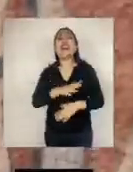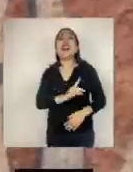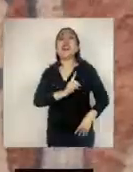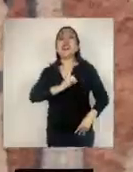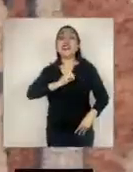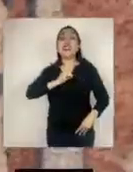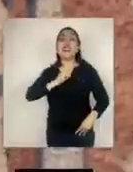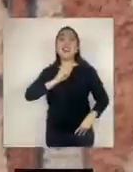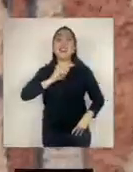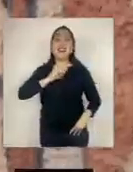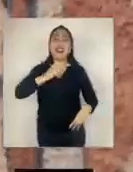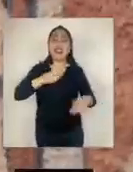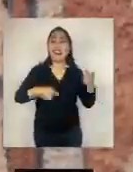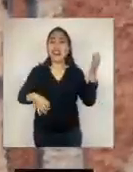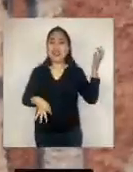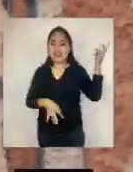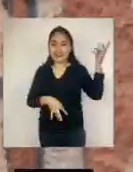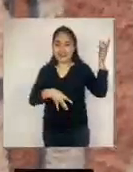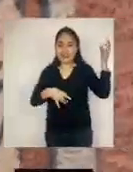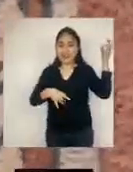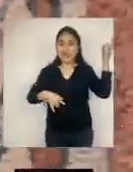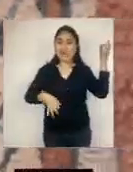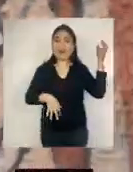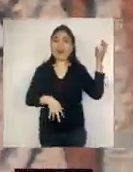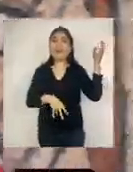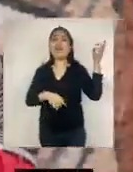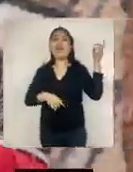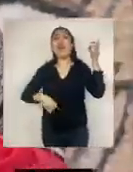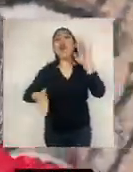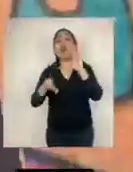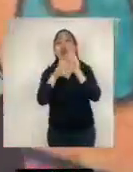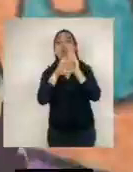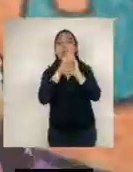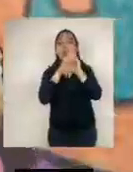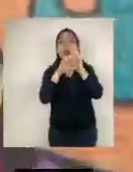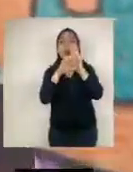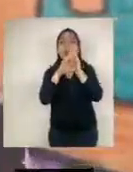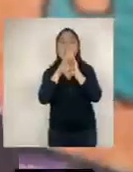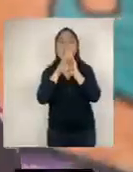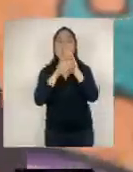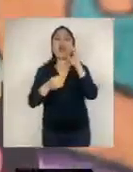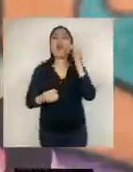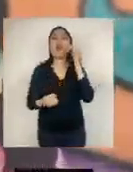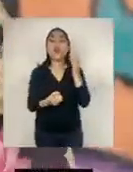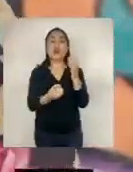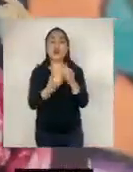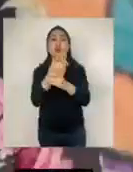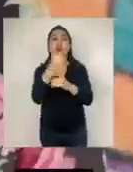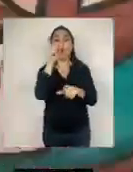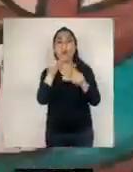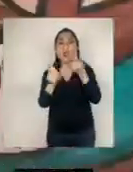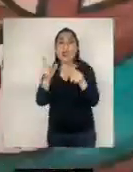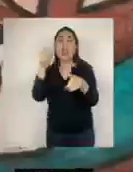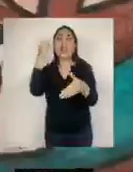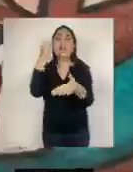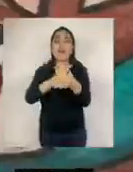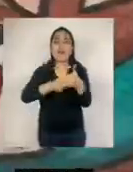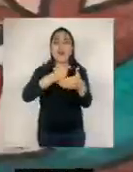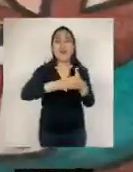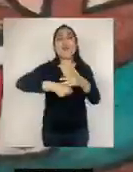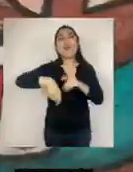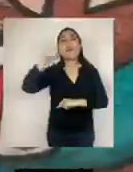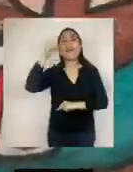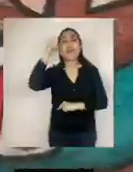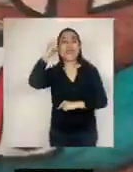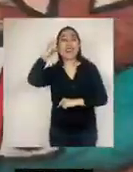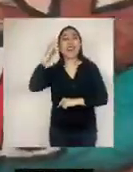Fabiola y Manuel, y eso no se puede. Claro, sí, pues eso es súper importante. Eso, yo estoy aprendiendo, soy